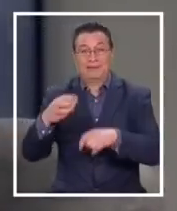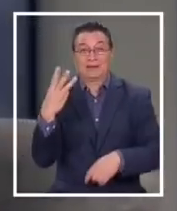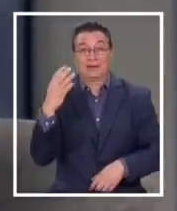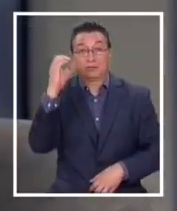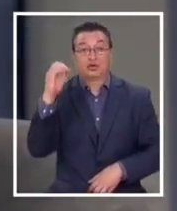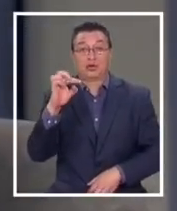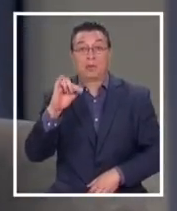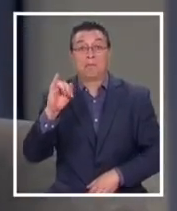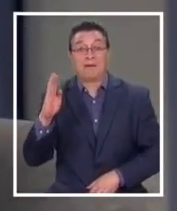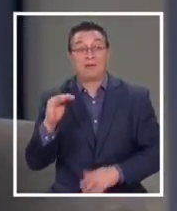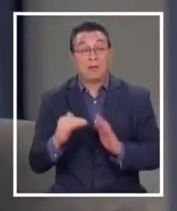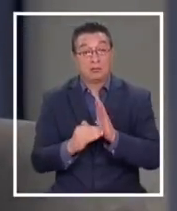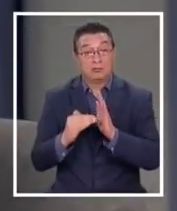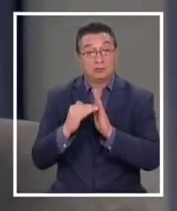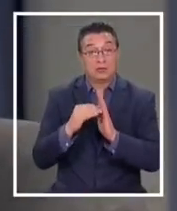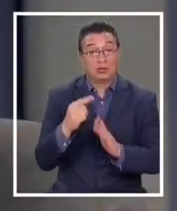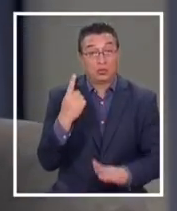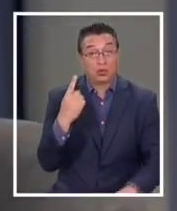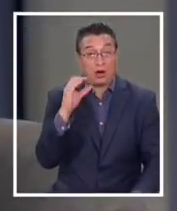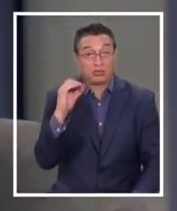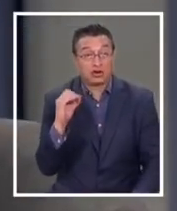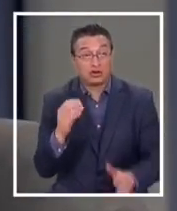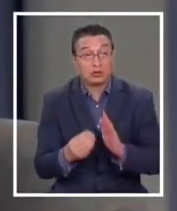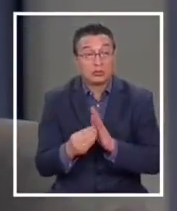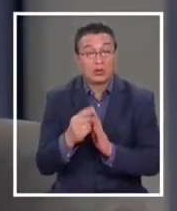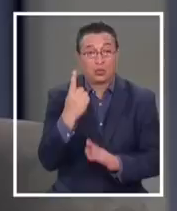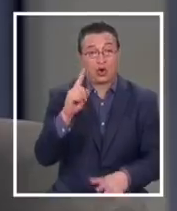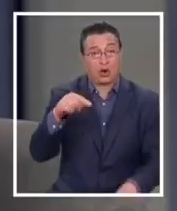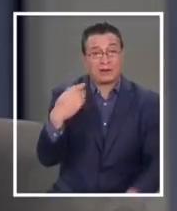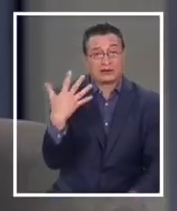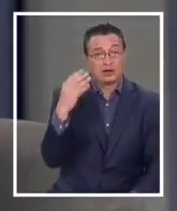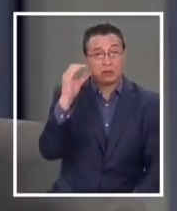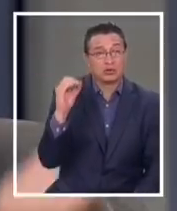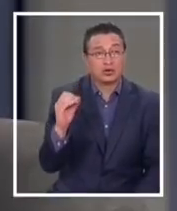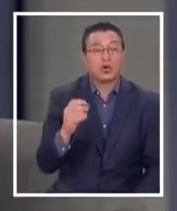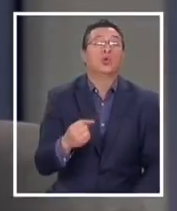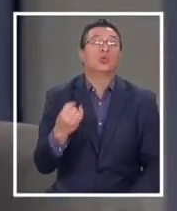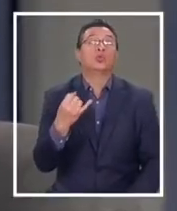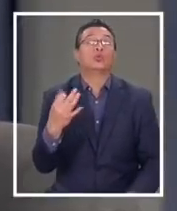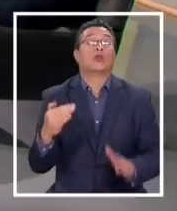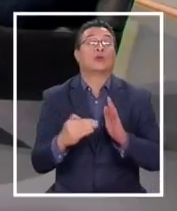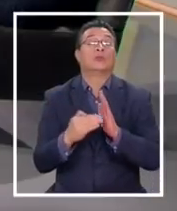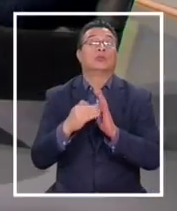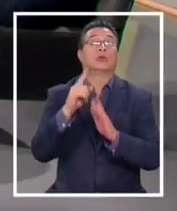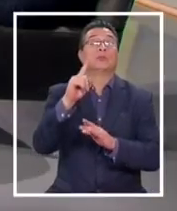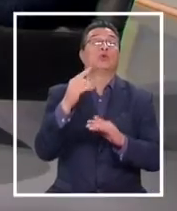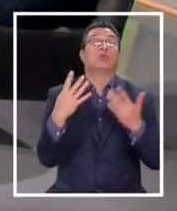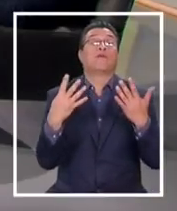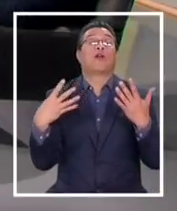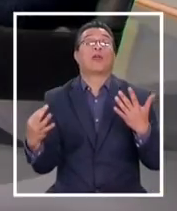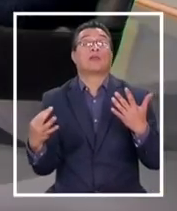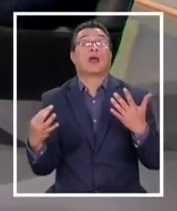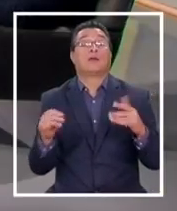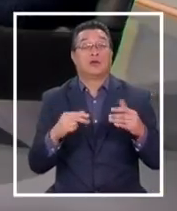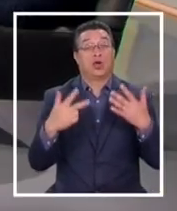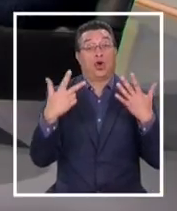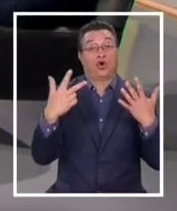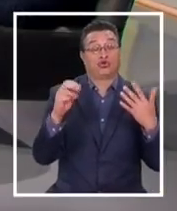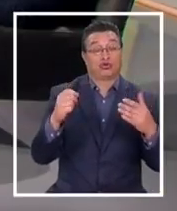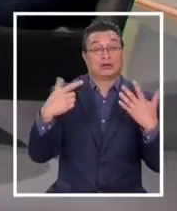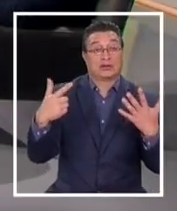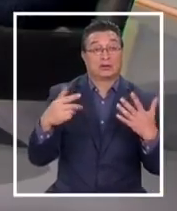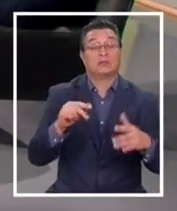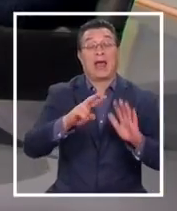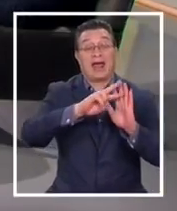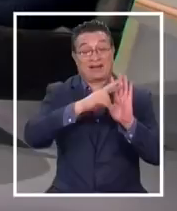del PIB. ¿Cuánto creció Chile? ¿Creció como 1%, 1,5%? ¿Cuánto crecíamos en los 90? Del orden del 8-7. La reforma